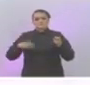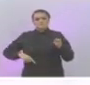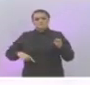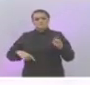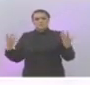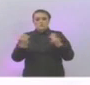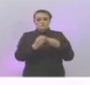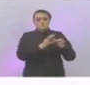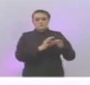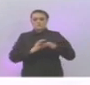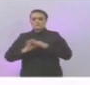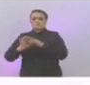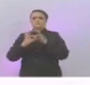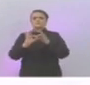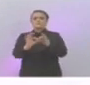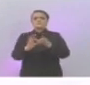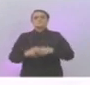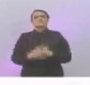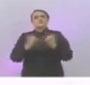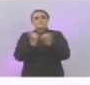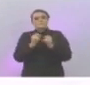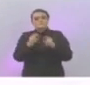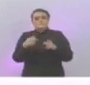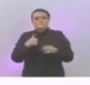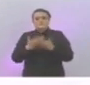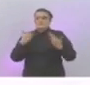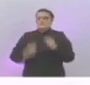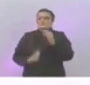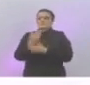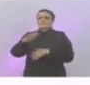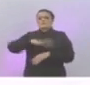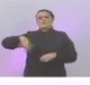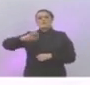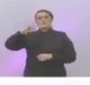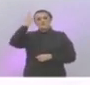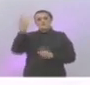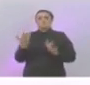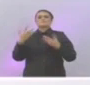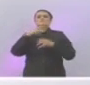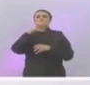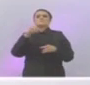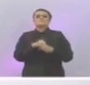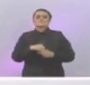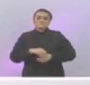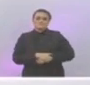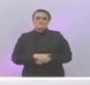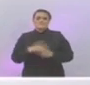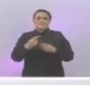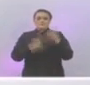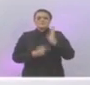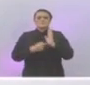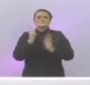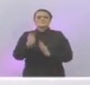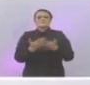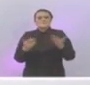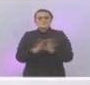unidos avanzamos también en la construcción de un San Luis Potosí más incluyente. Tiene que ver esto